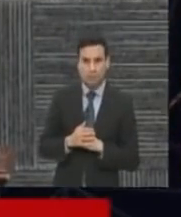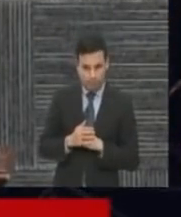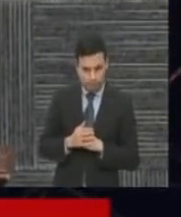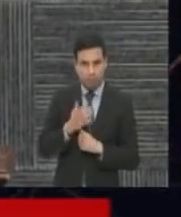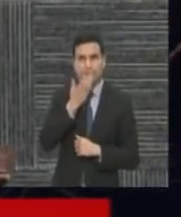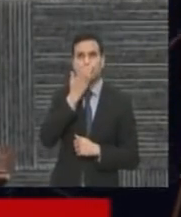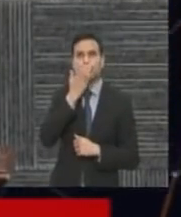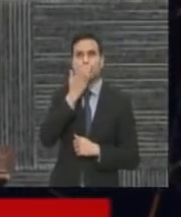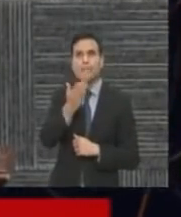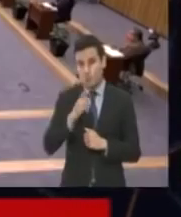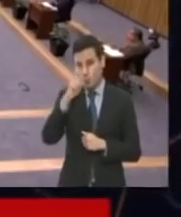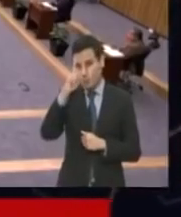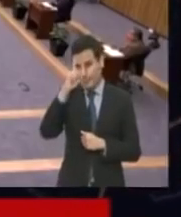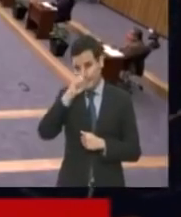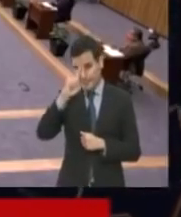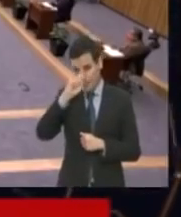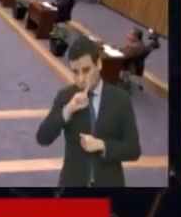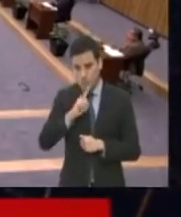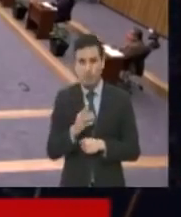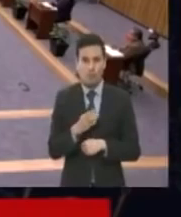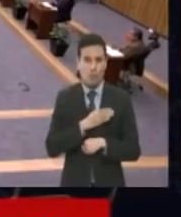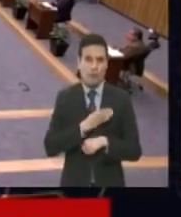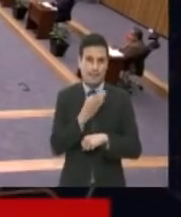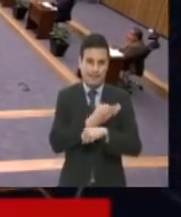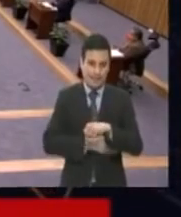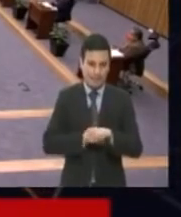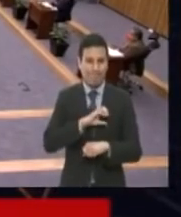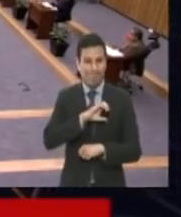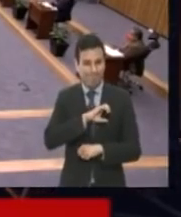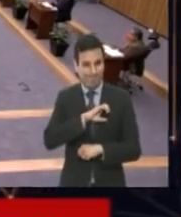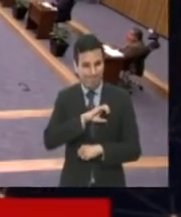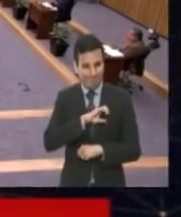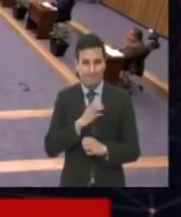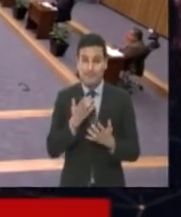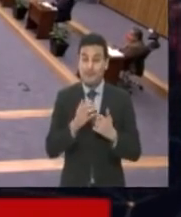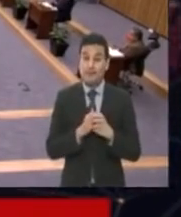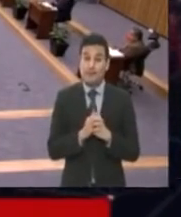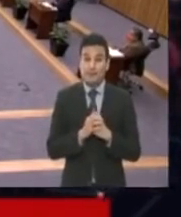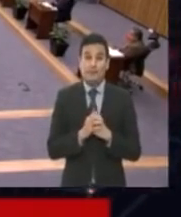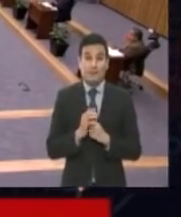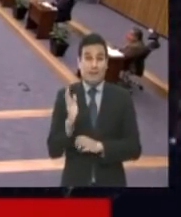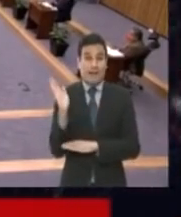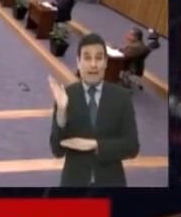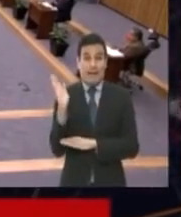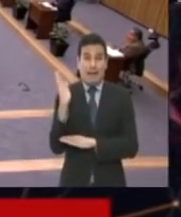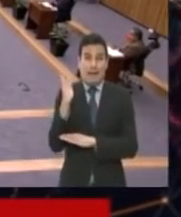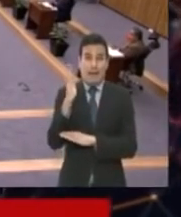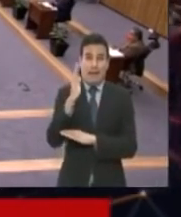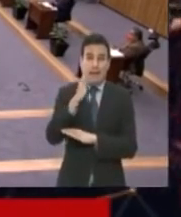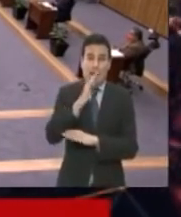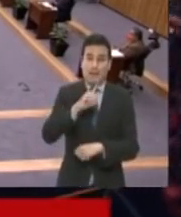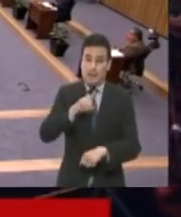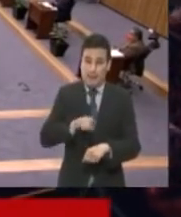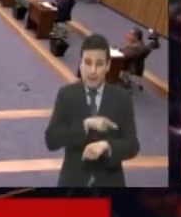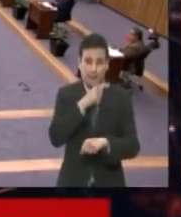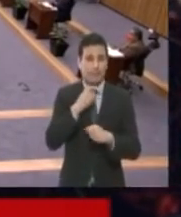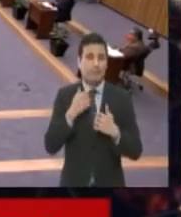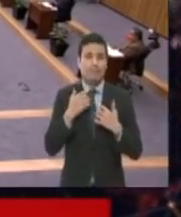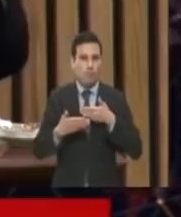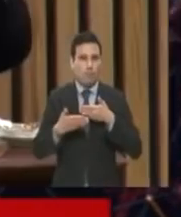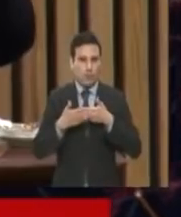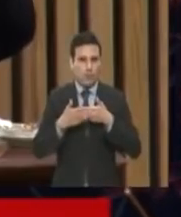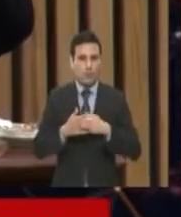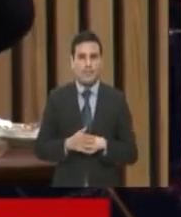fue quien decidió la fecha, el procedimiento y los mecanismos de esta